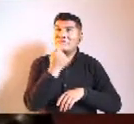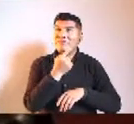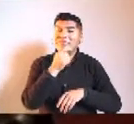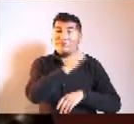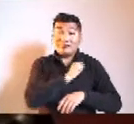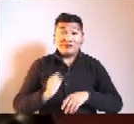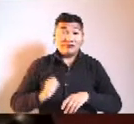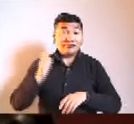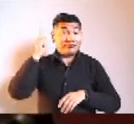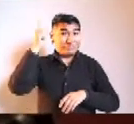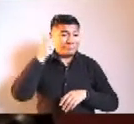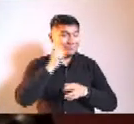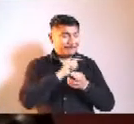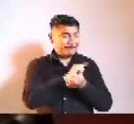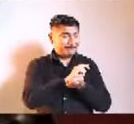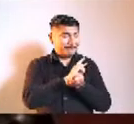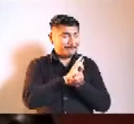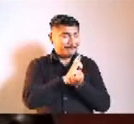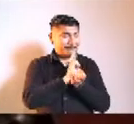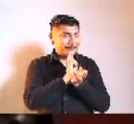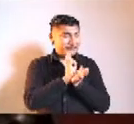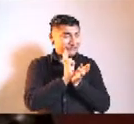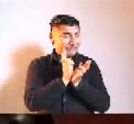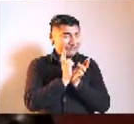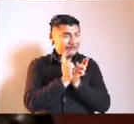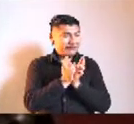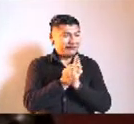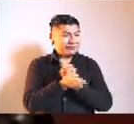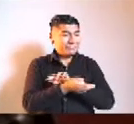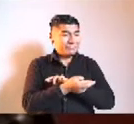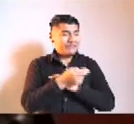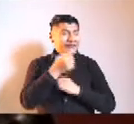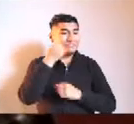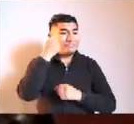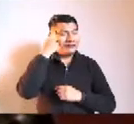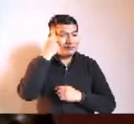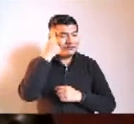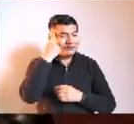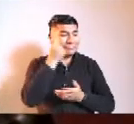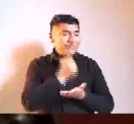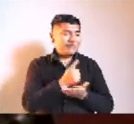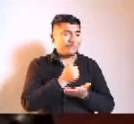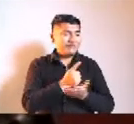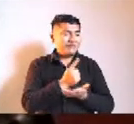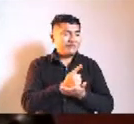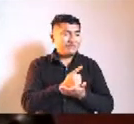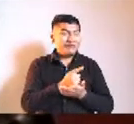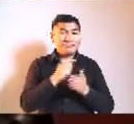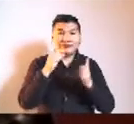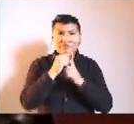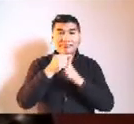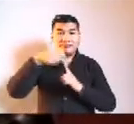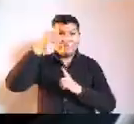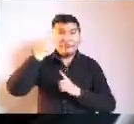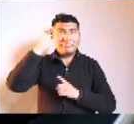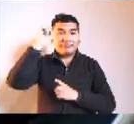Señor se arrepintió mal del mal con que había amenazado a su pueblo. Palabra de